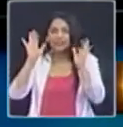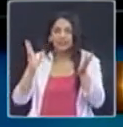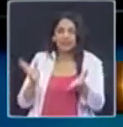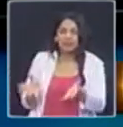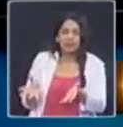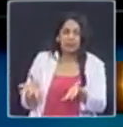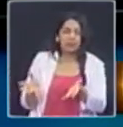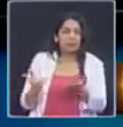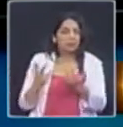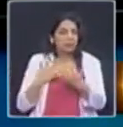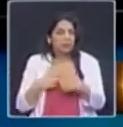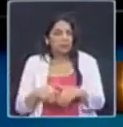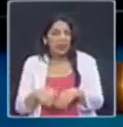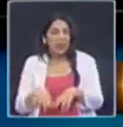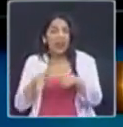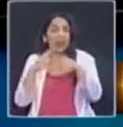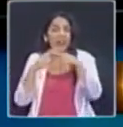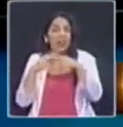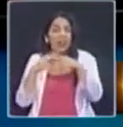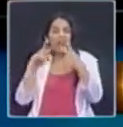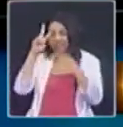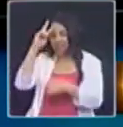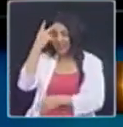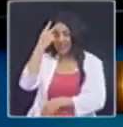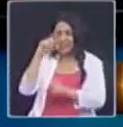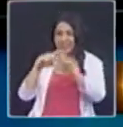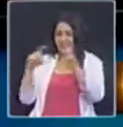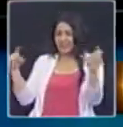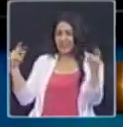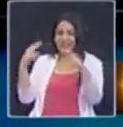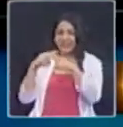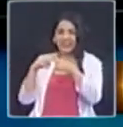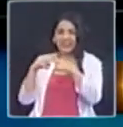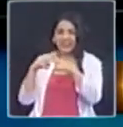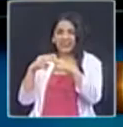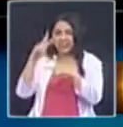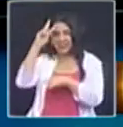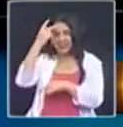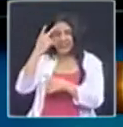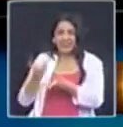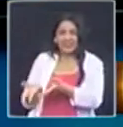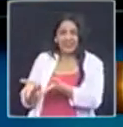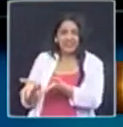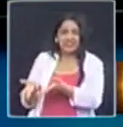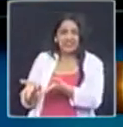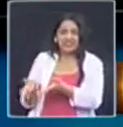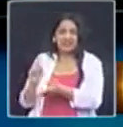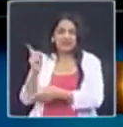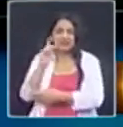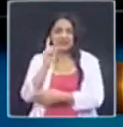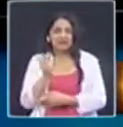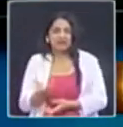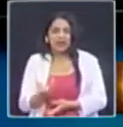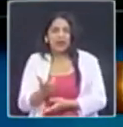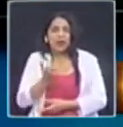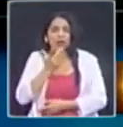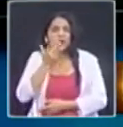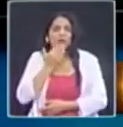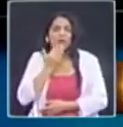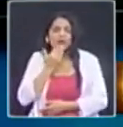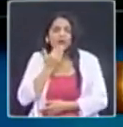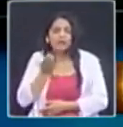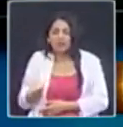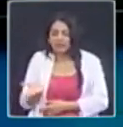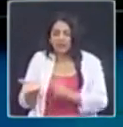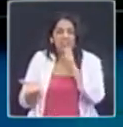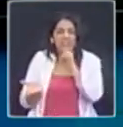forma es espectacular pero nos dimos cuenta que tiene una sucursal de carondelet put lo que terminó siendo fue poner a sus amigos a